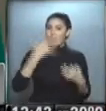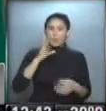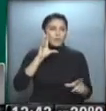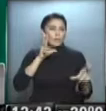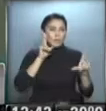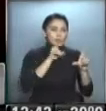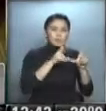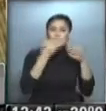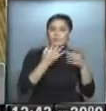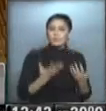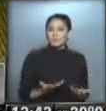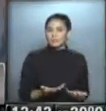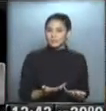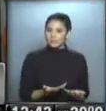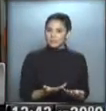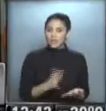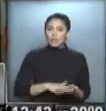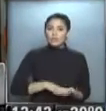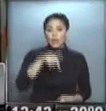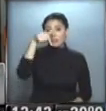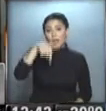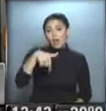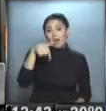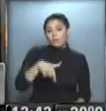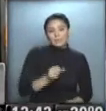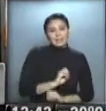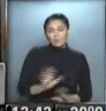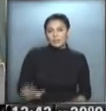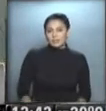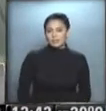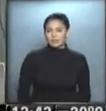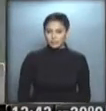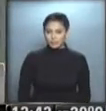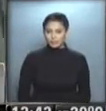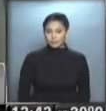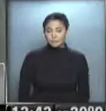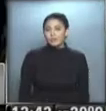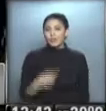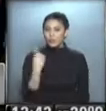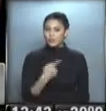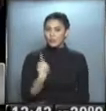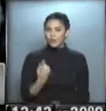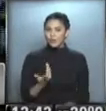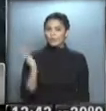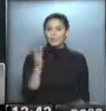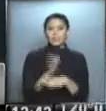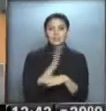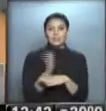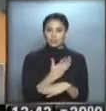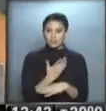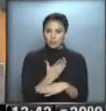mirada brillante sobre un presente brutal. Pero nosotros somos actores,